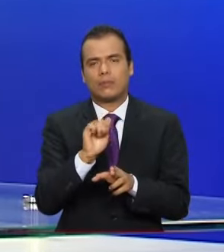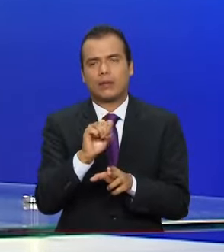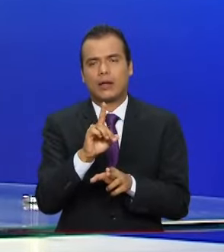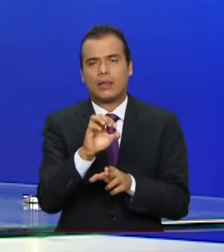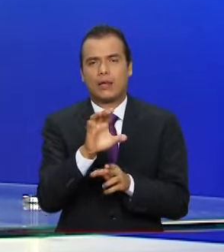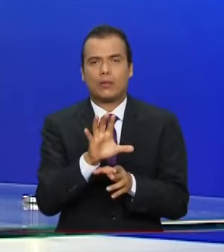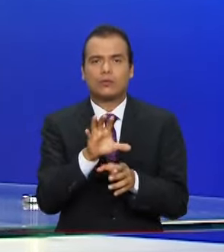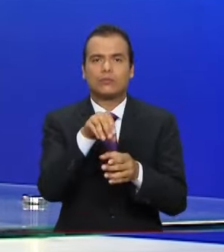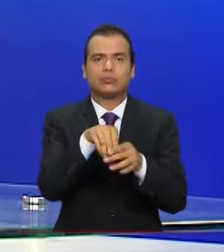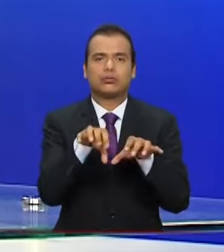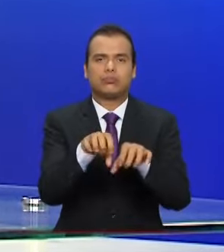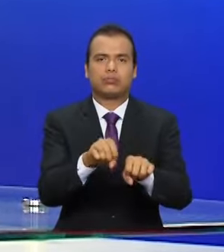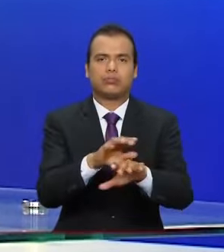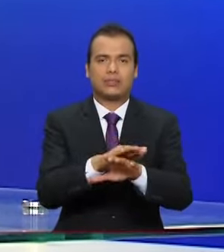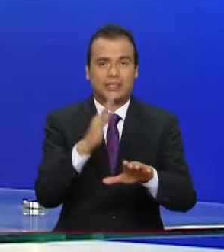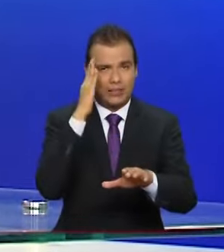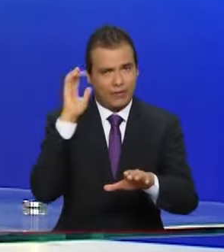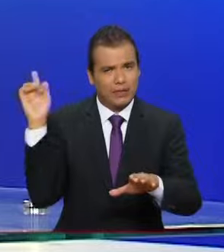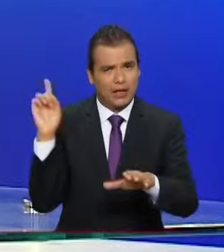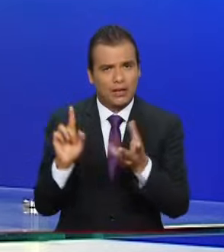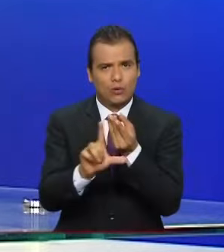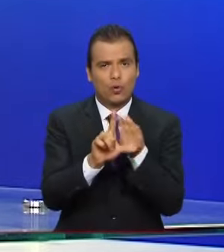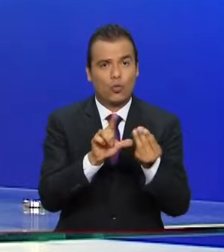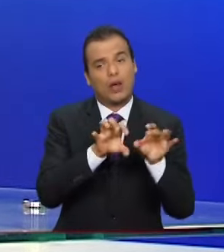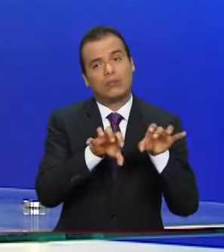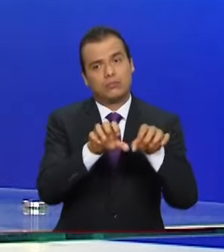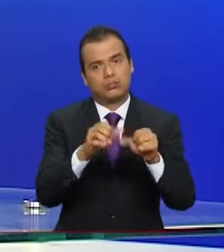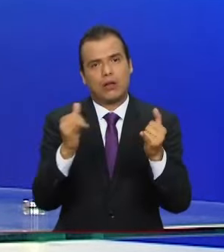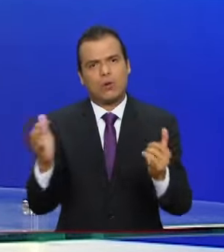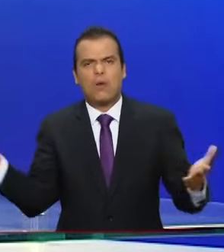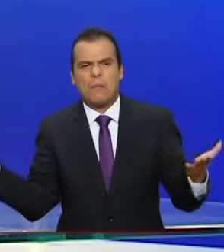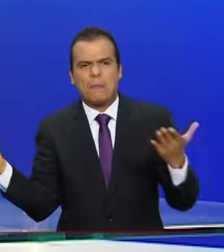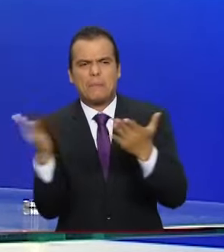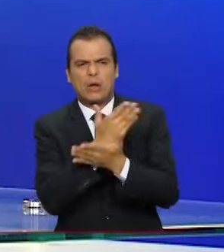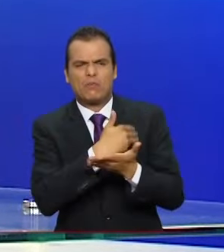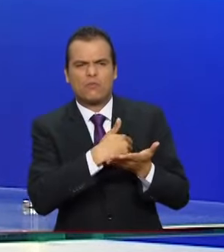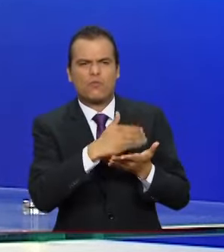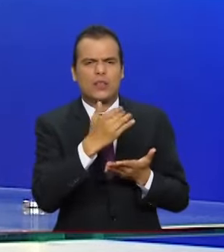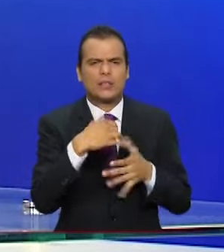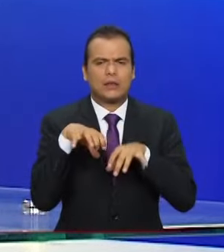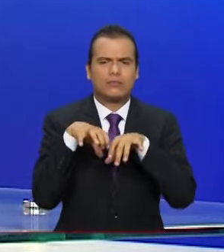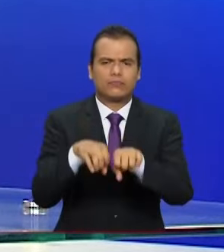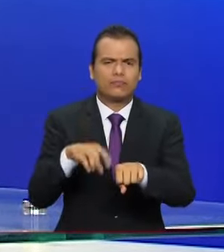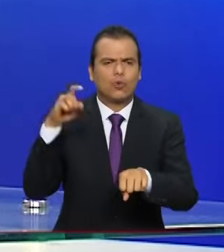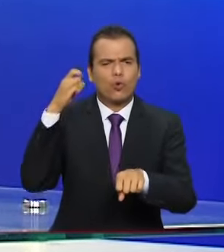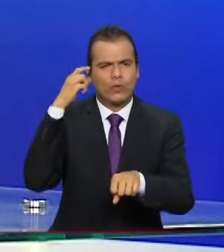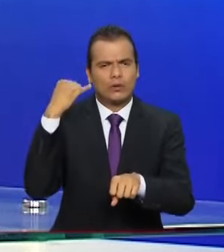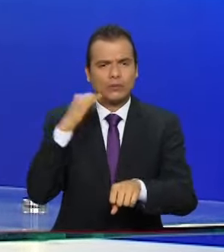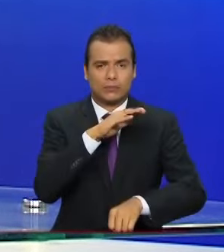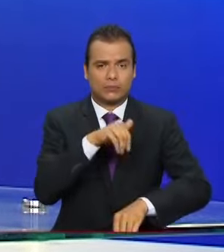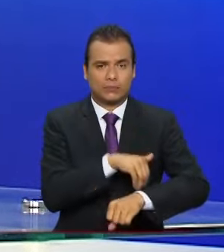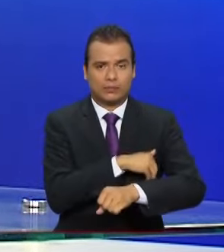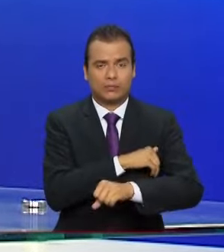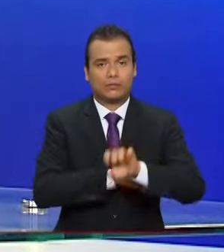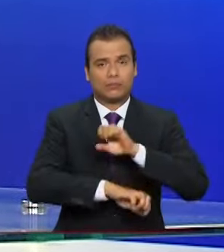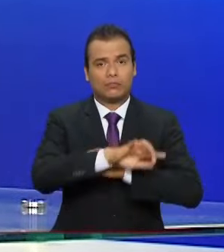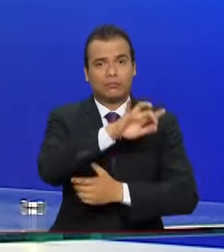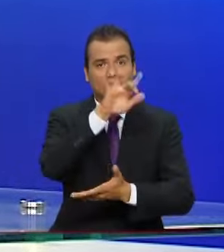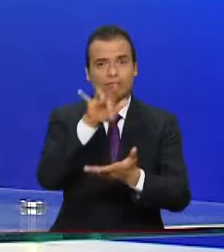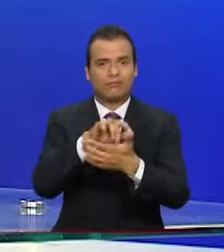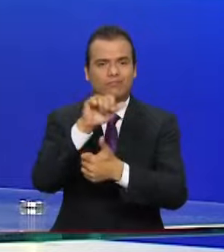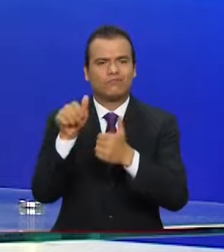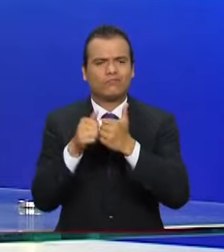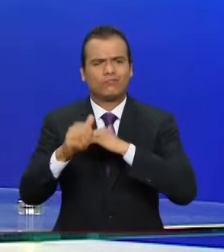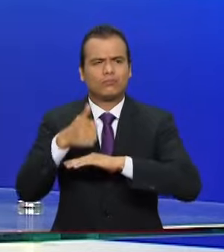por años estuvo bajo el dominio de las disidencias de las FARC. Tras su visita a esta zona, el ministro de Defensa Iván Velásquez y el director